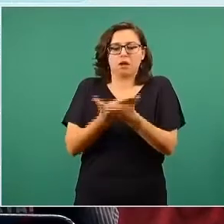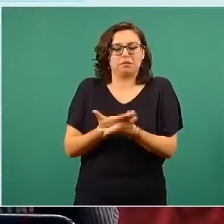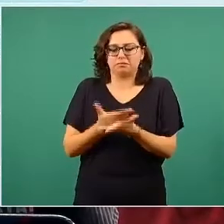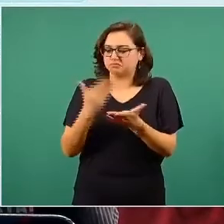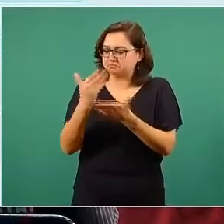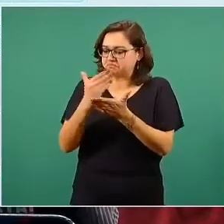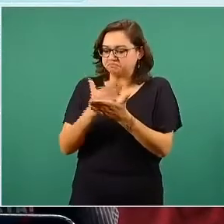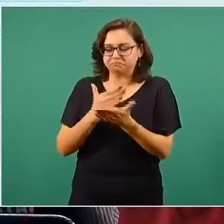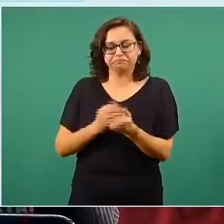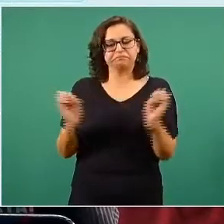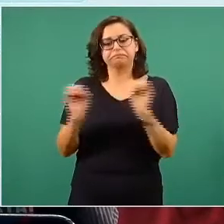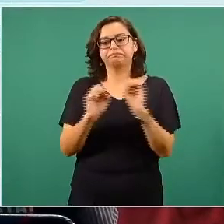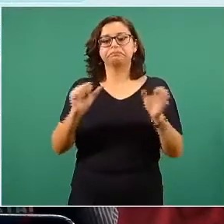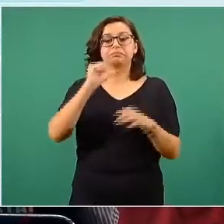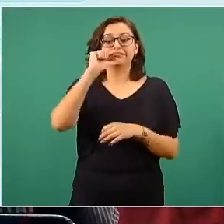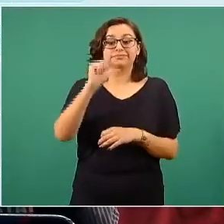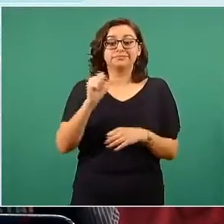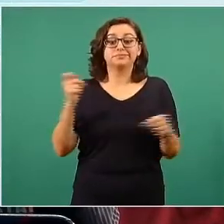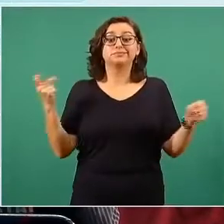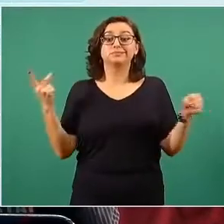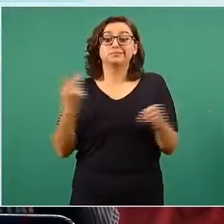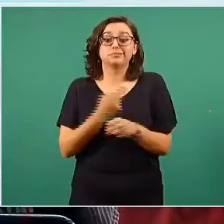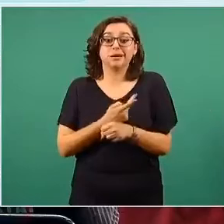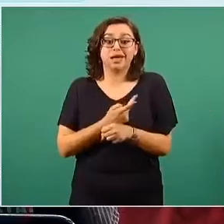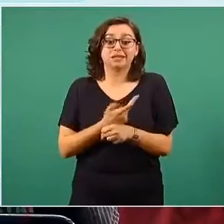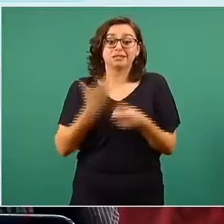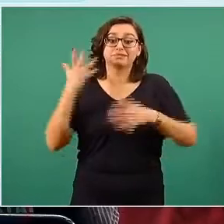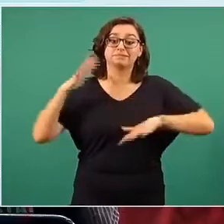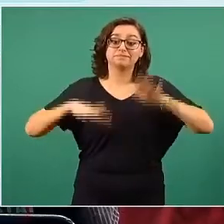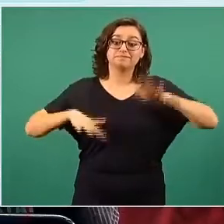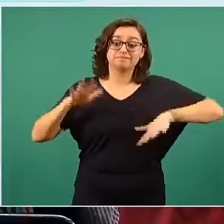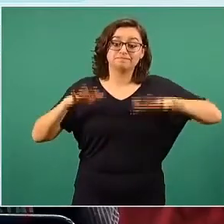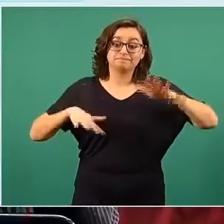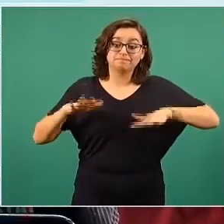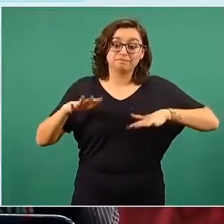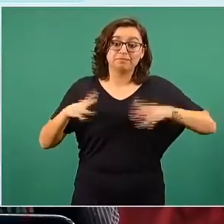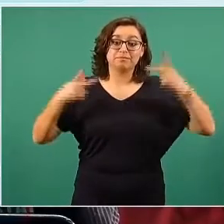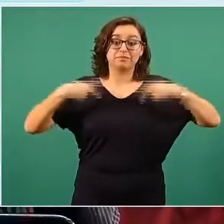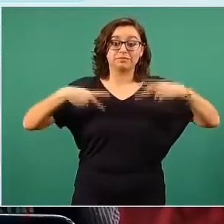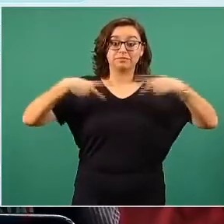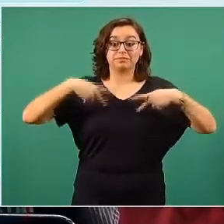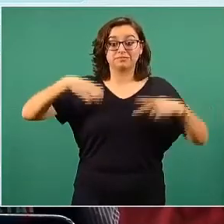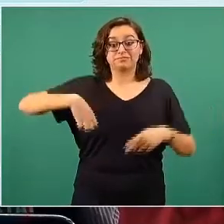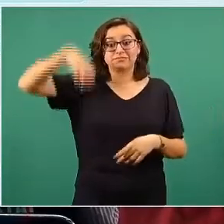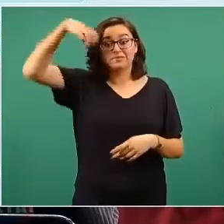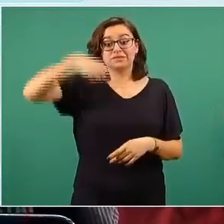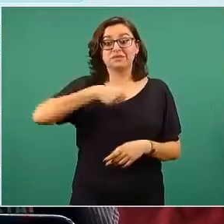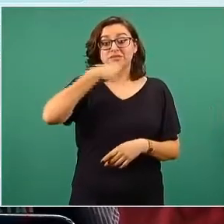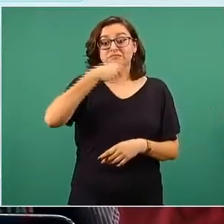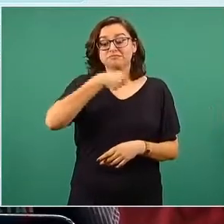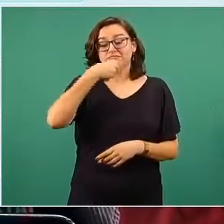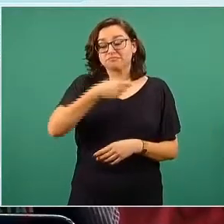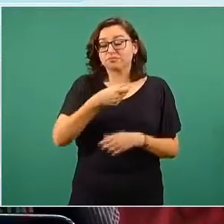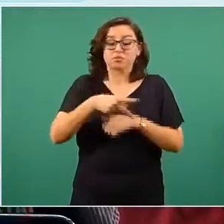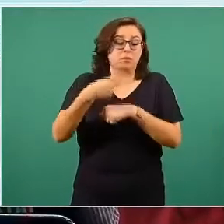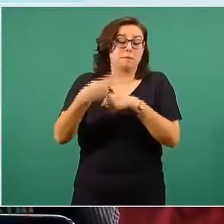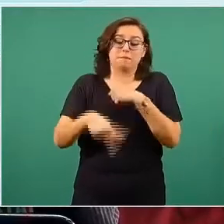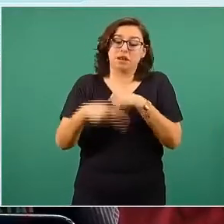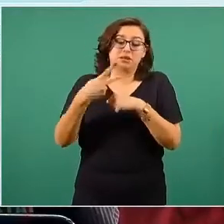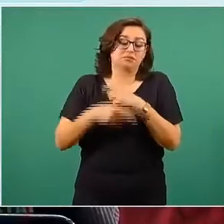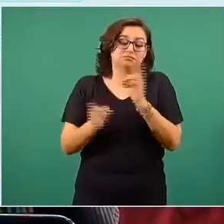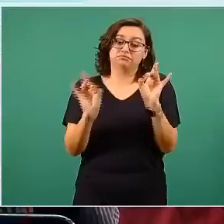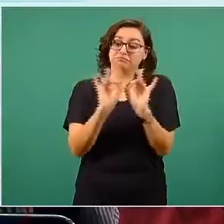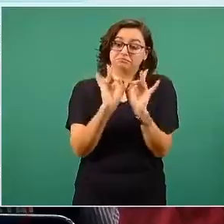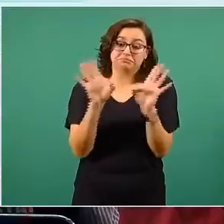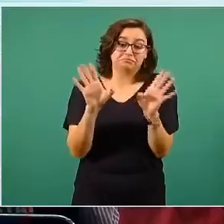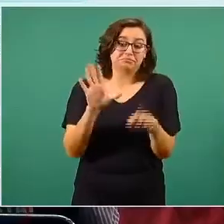vacunación. Desafortunadamente, las personas de cierta edad pues tienen una mayor probabilidad de